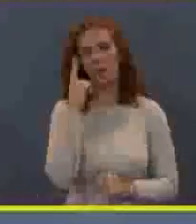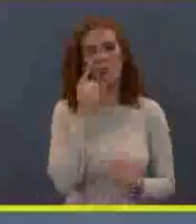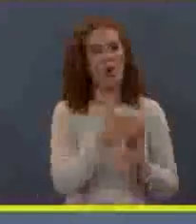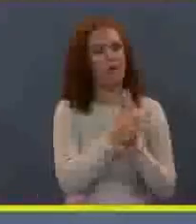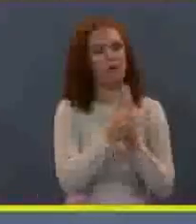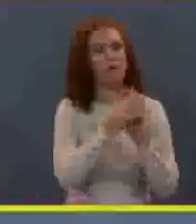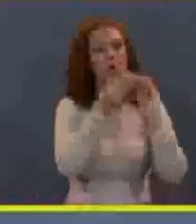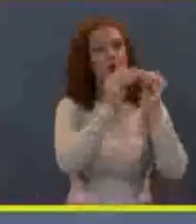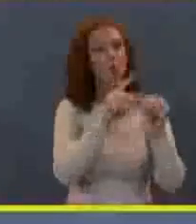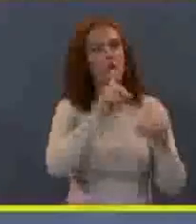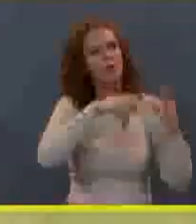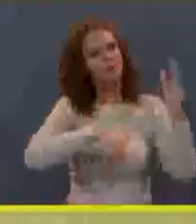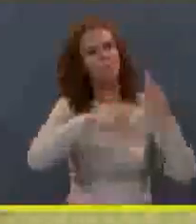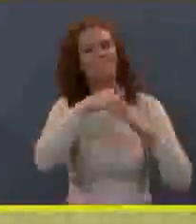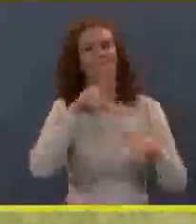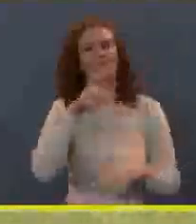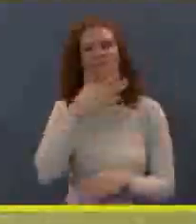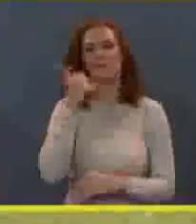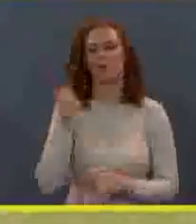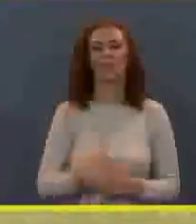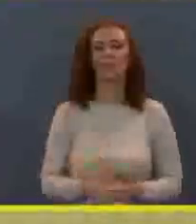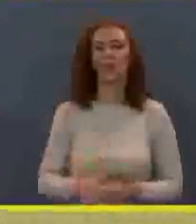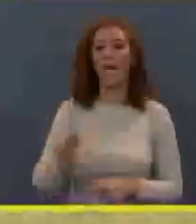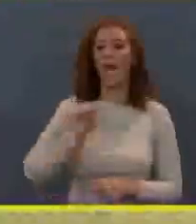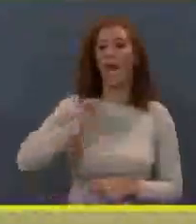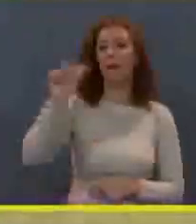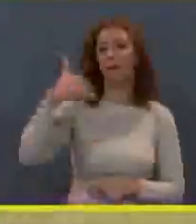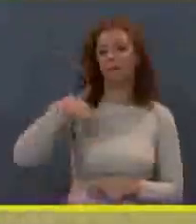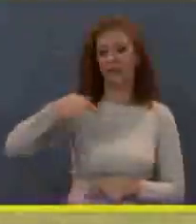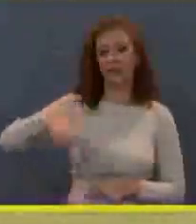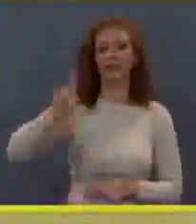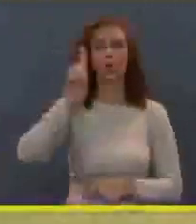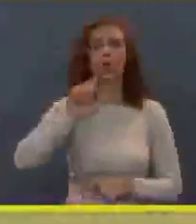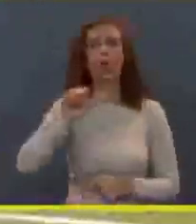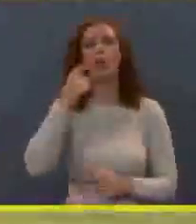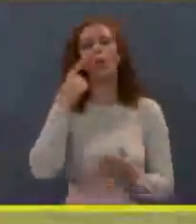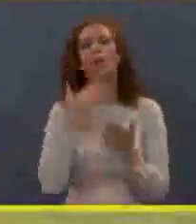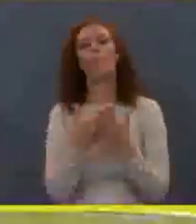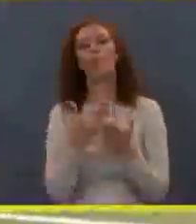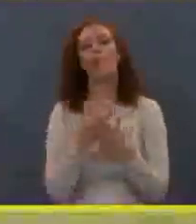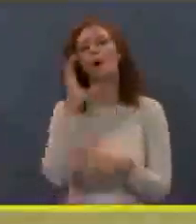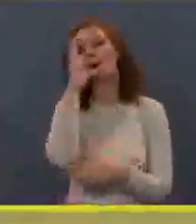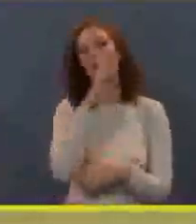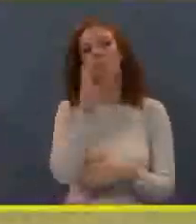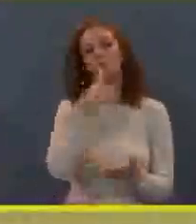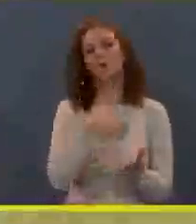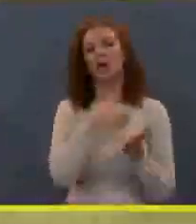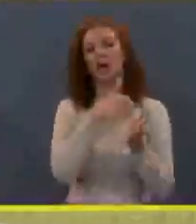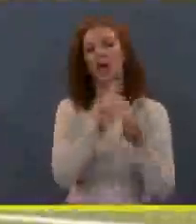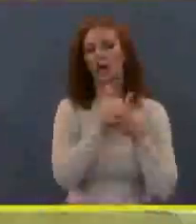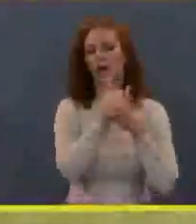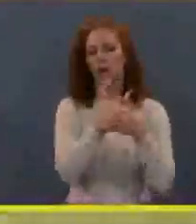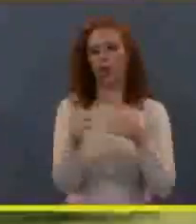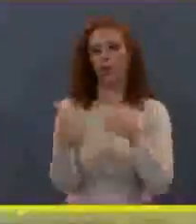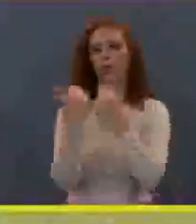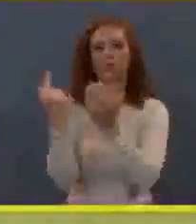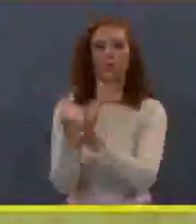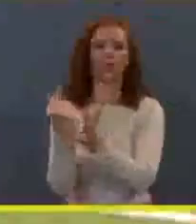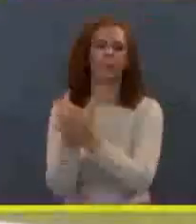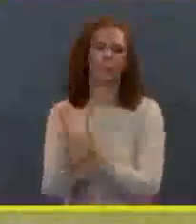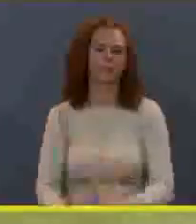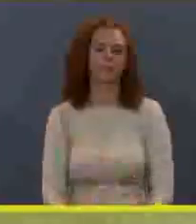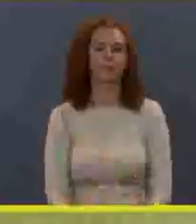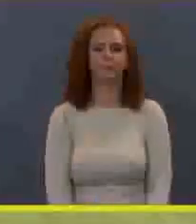rendimiento numérico tiene que ser mucho mejor. Alajuelense tendrá este domingo otra prueba en busca de liderato ante Guadalupe.